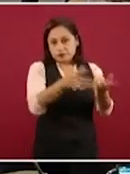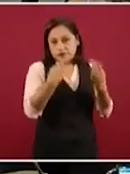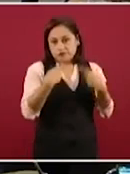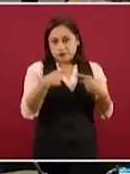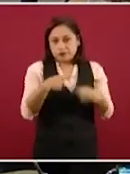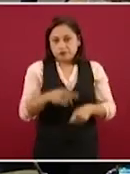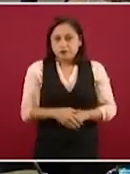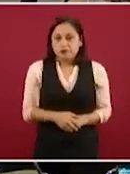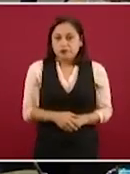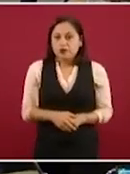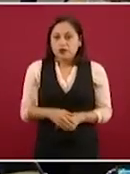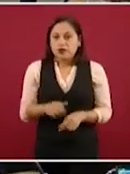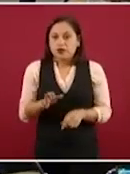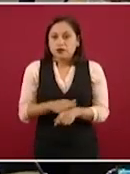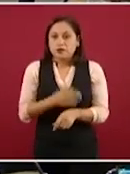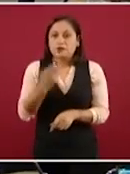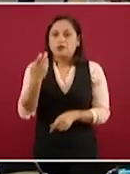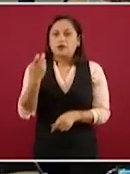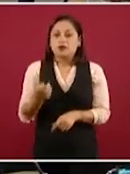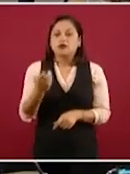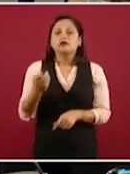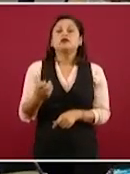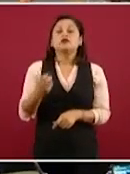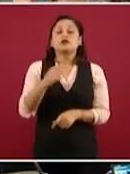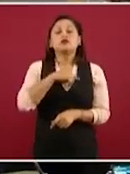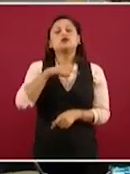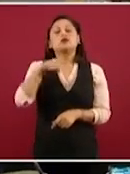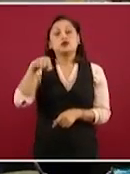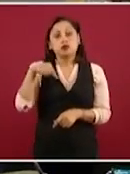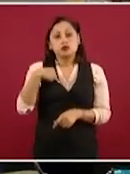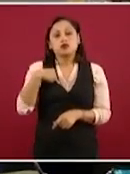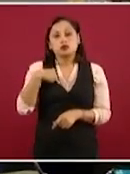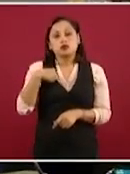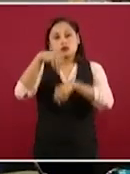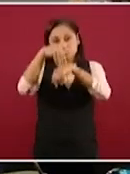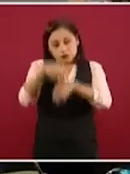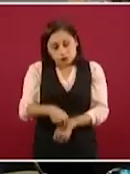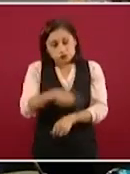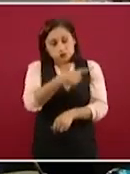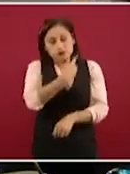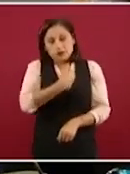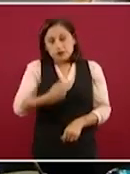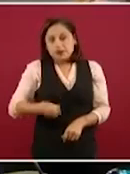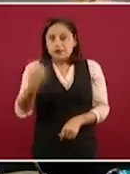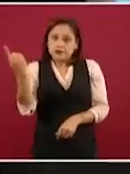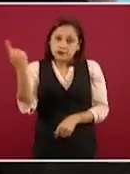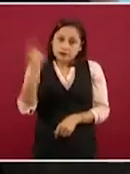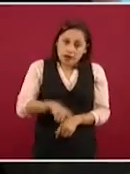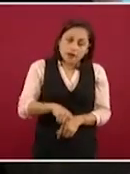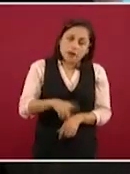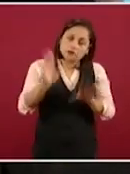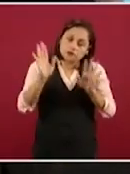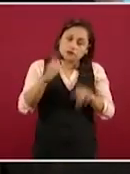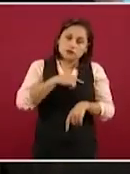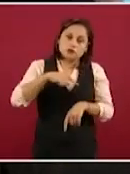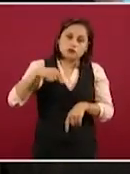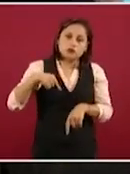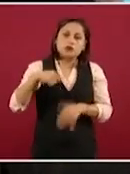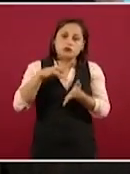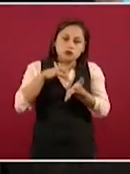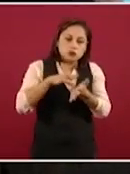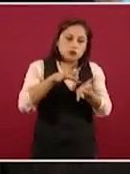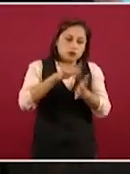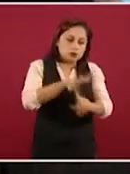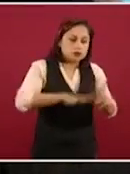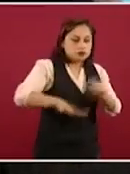nosotros, por instrucción puntual del señor presidente de la República y apoyando las causas más justas de este país, es que anunciamos